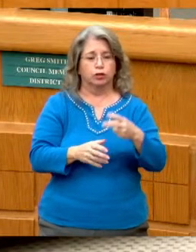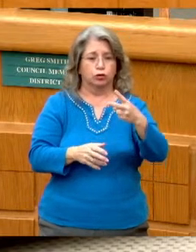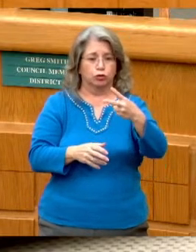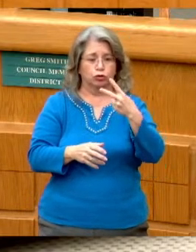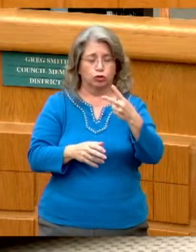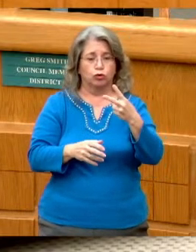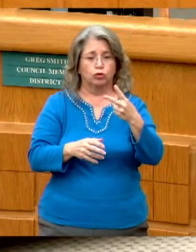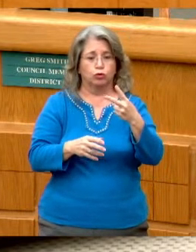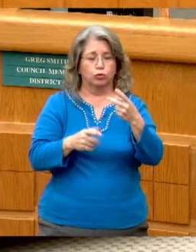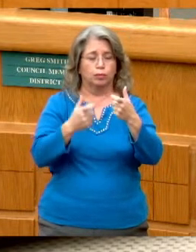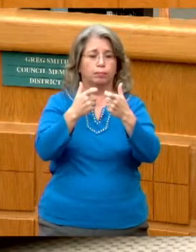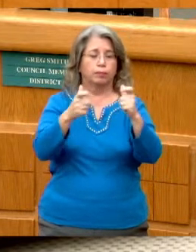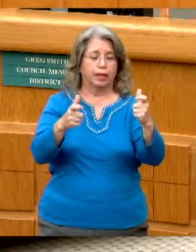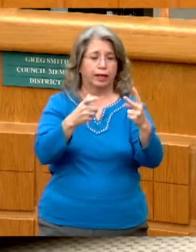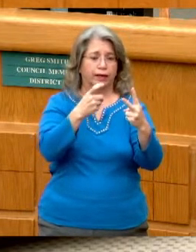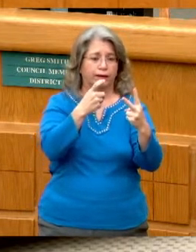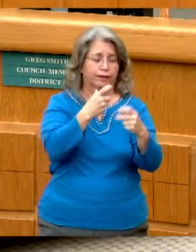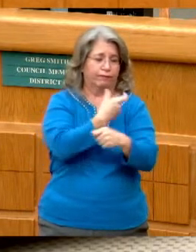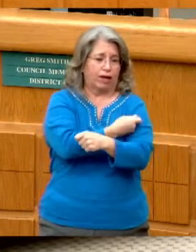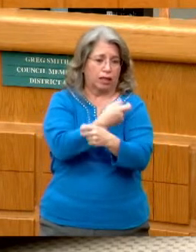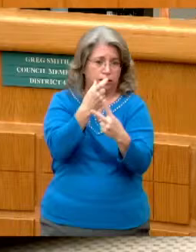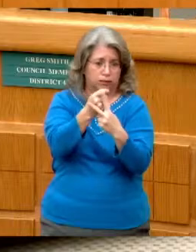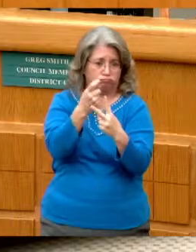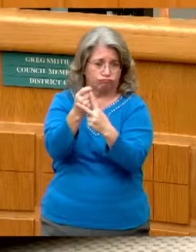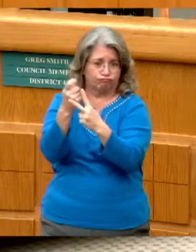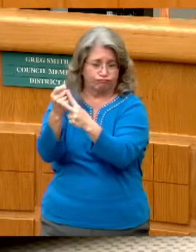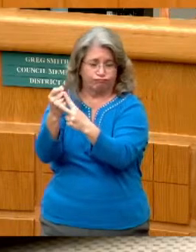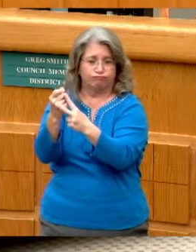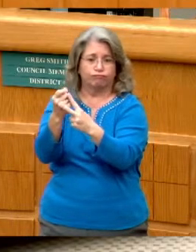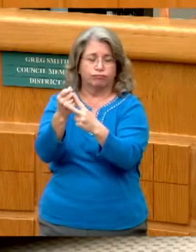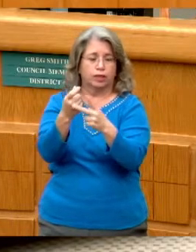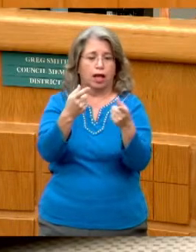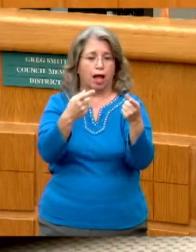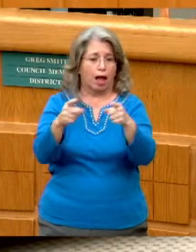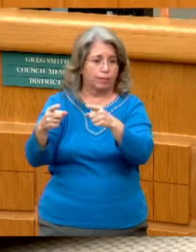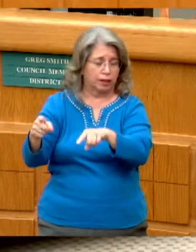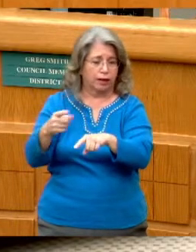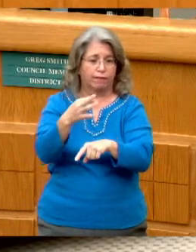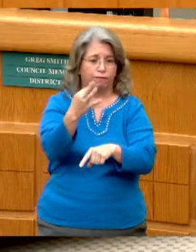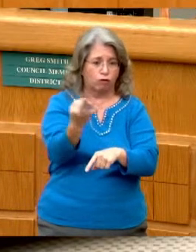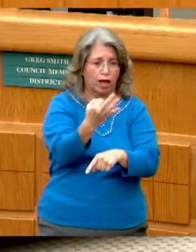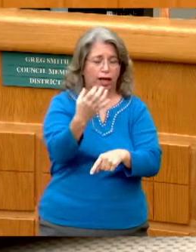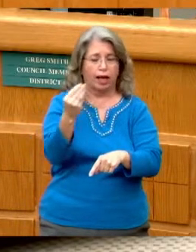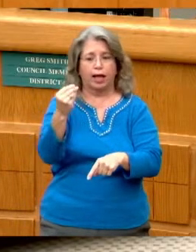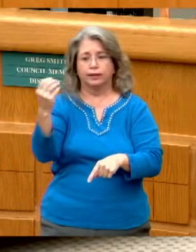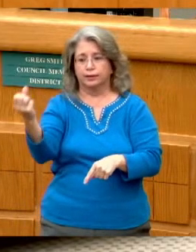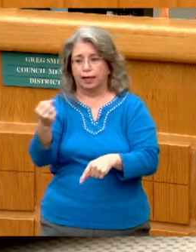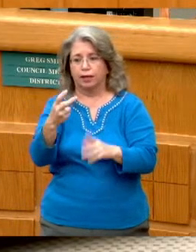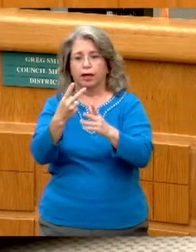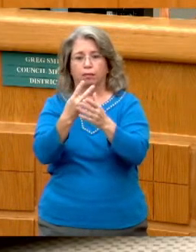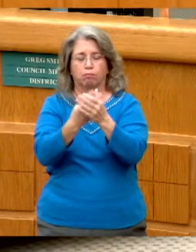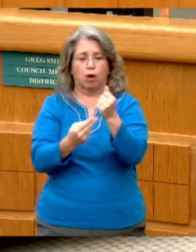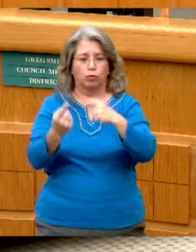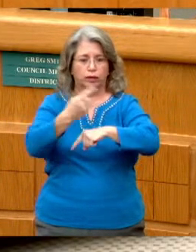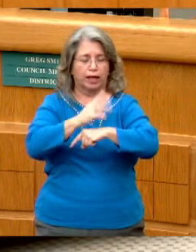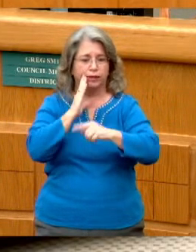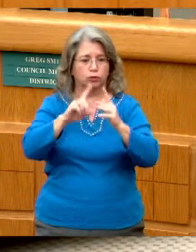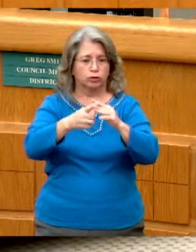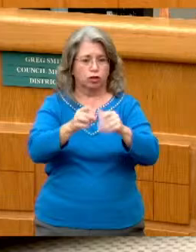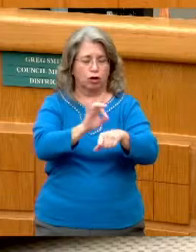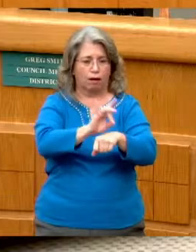vaccine drives, both tomorrow and Saturday, both start at 8 o'clock. Both will have about 2,500 persons